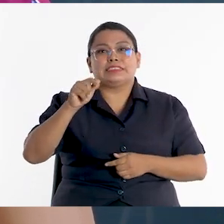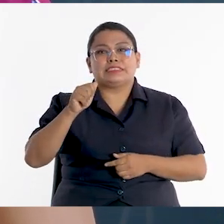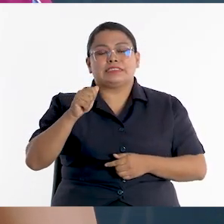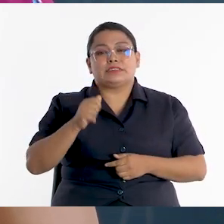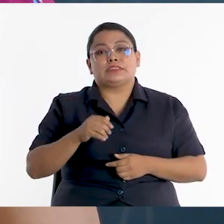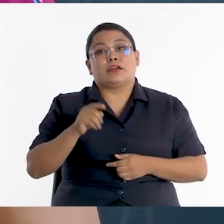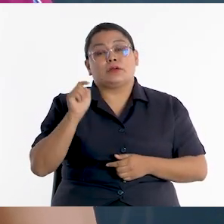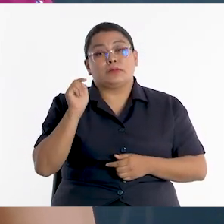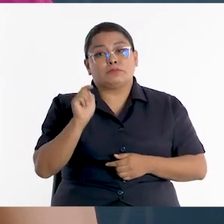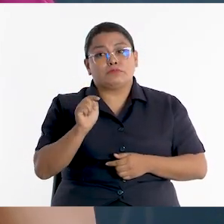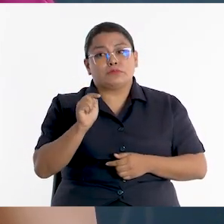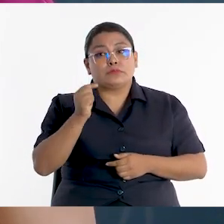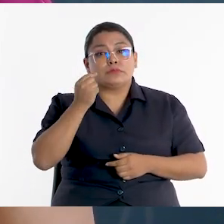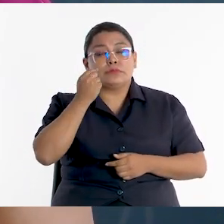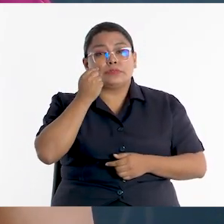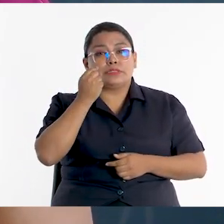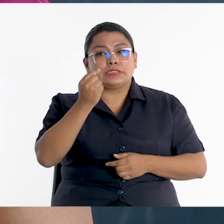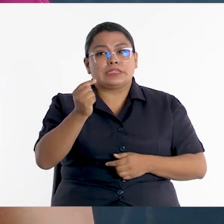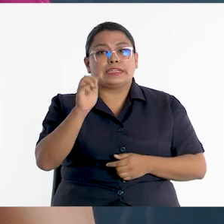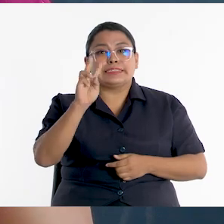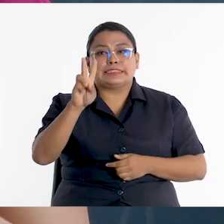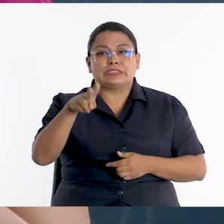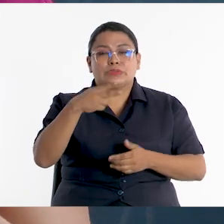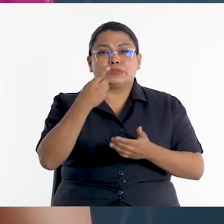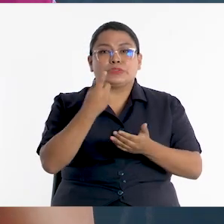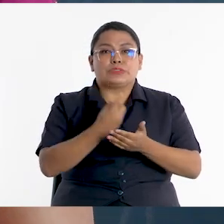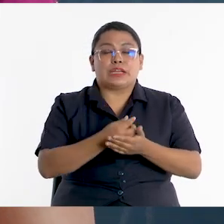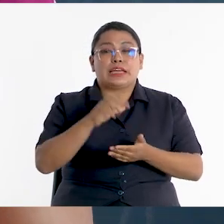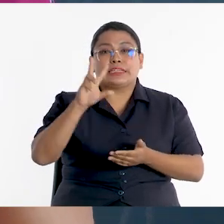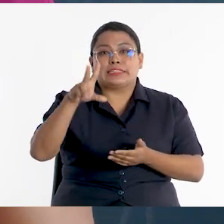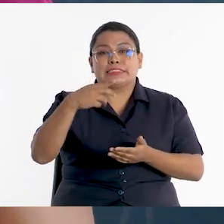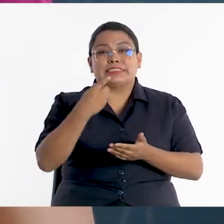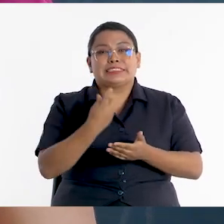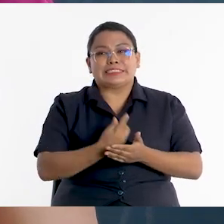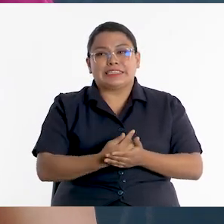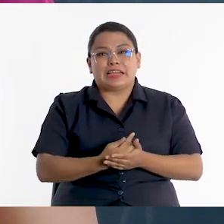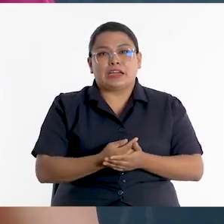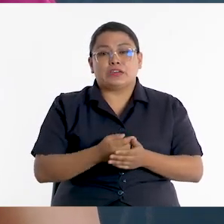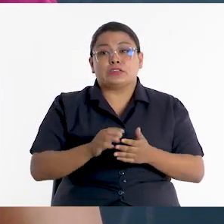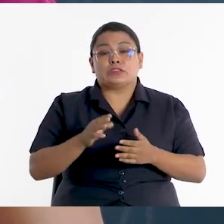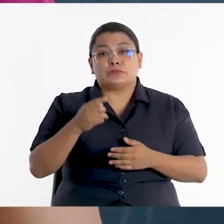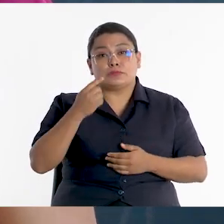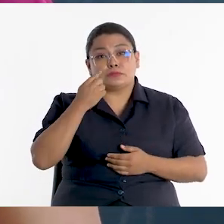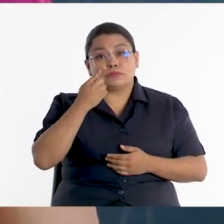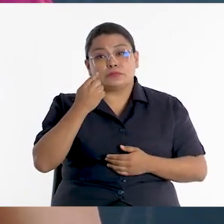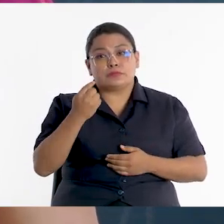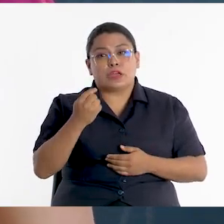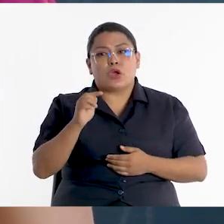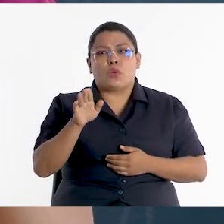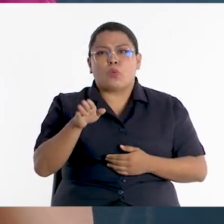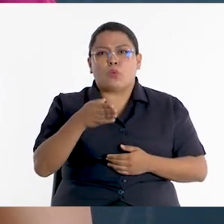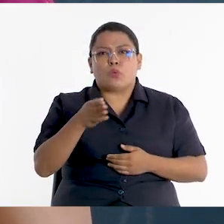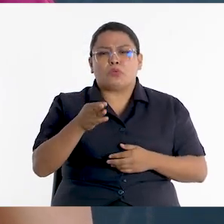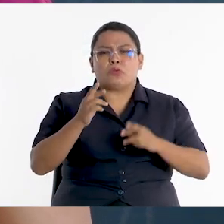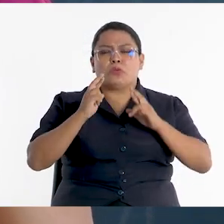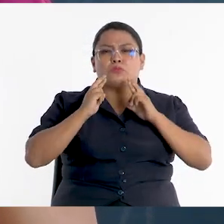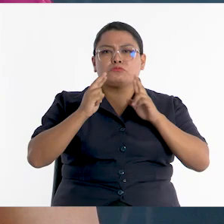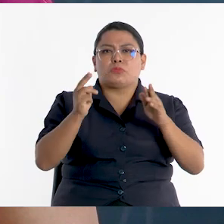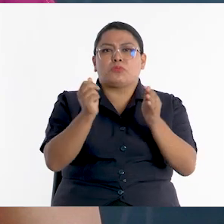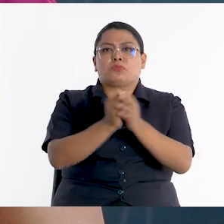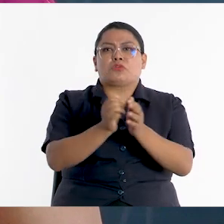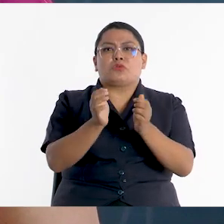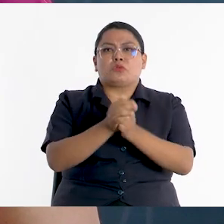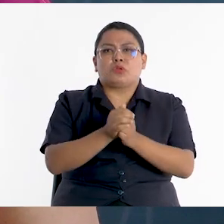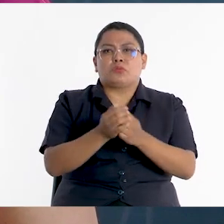cinta. La gráfica de cinta se aborda en segundo grado y tercer grado, y esta nos es útil